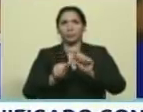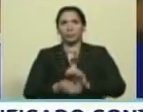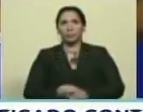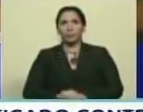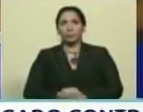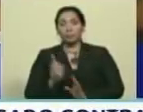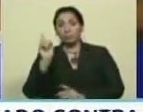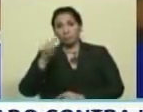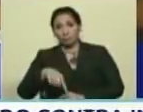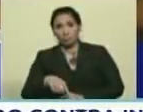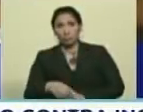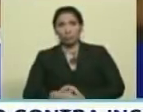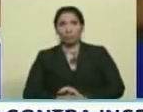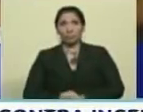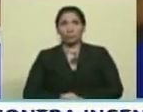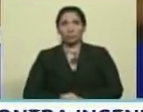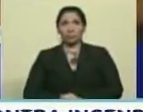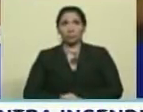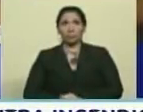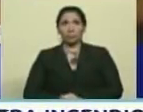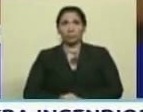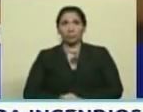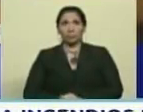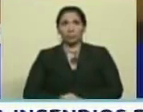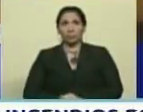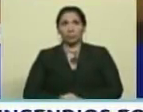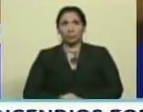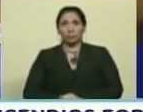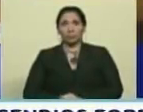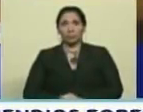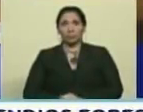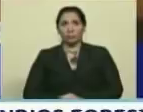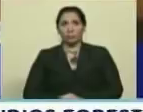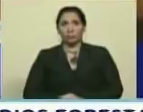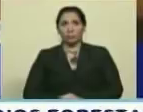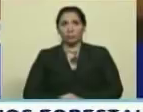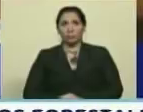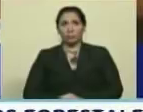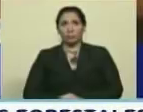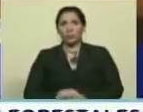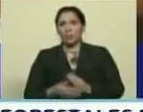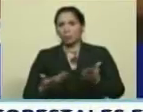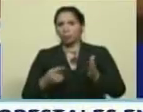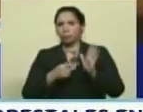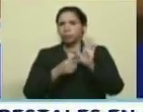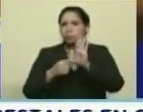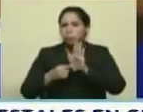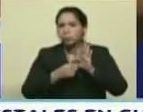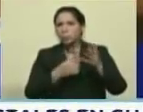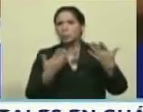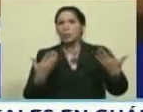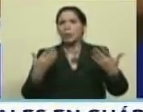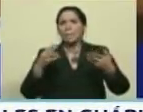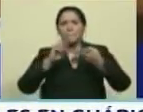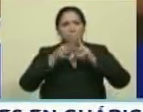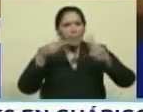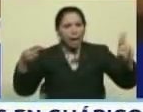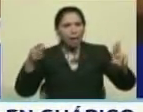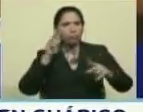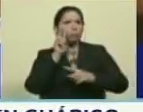pero también les dejaron un patrimonio, yo diría un patrimonio de paz.